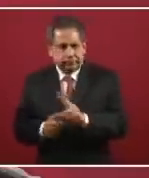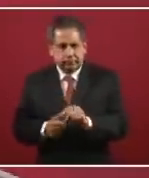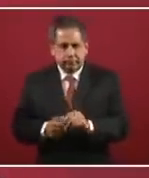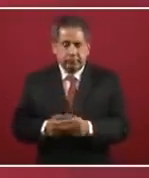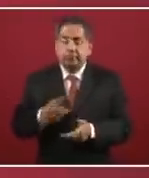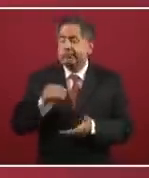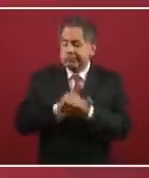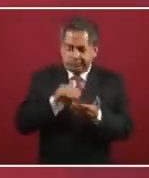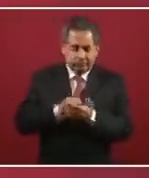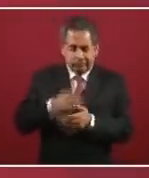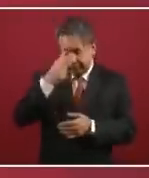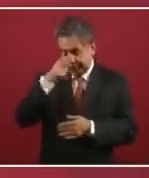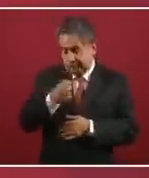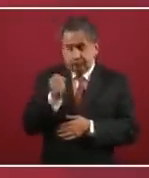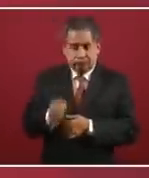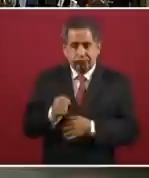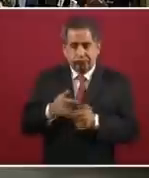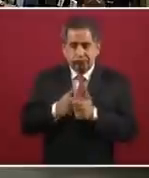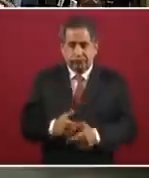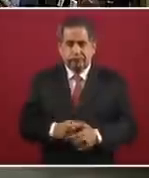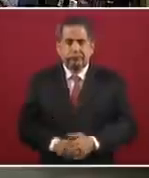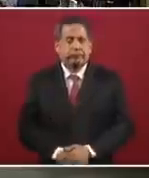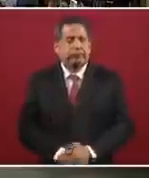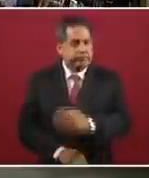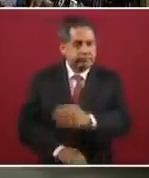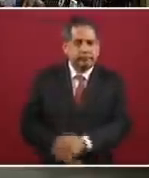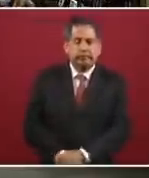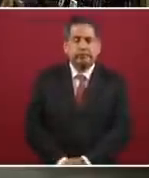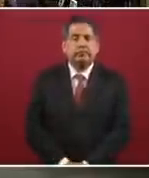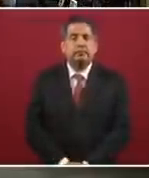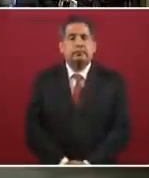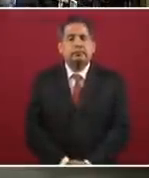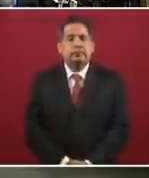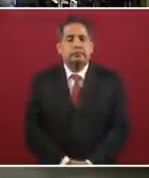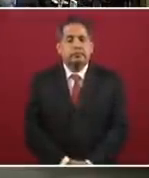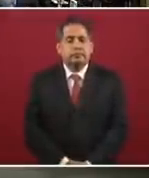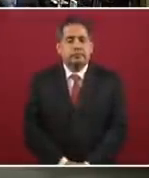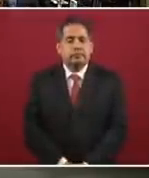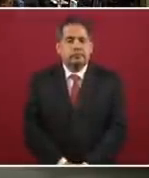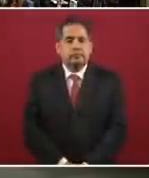seguir siendo la postura de nuestros cónsules. Por favor.